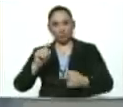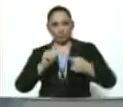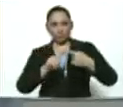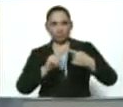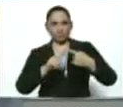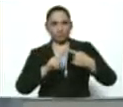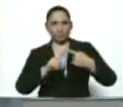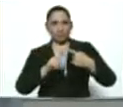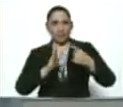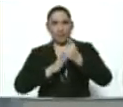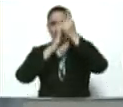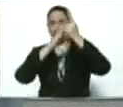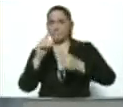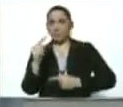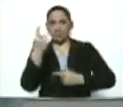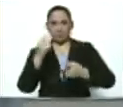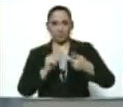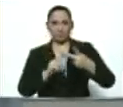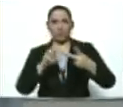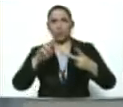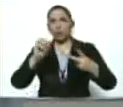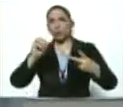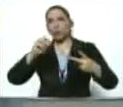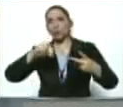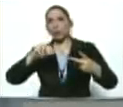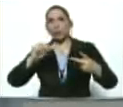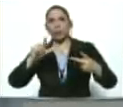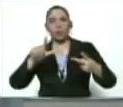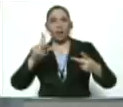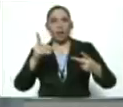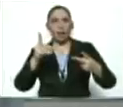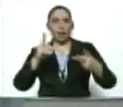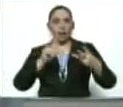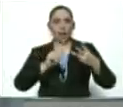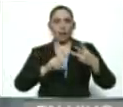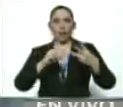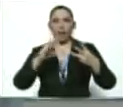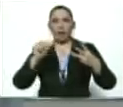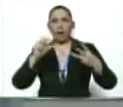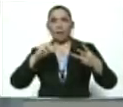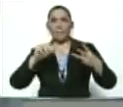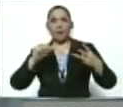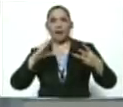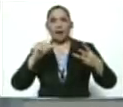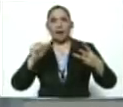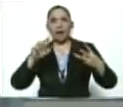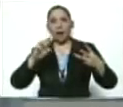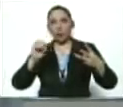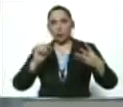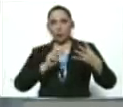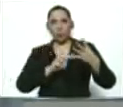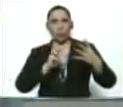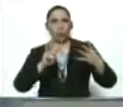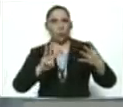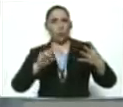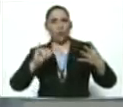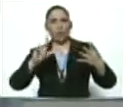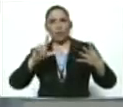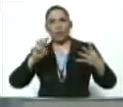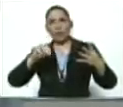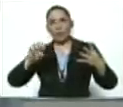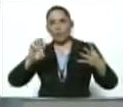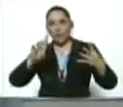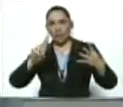líder principal; Ronald Jesús Camacaro Angulo; Wilmer Vladimir Romero